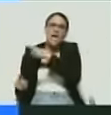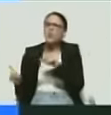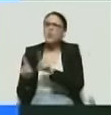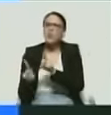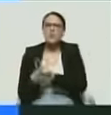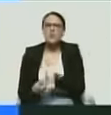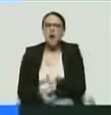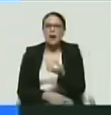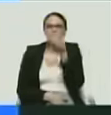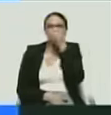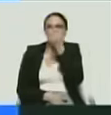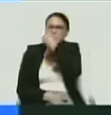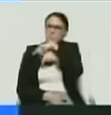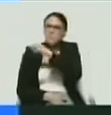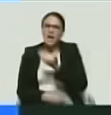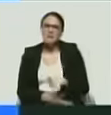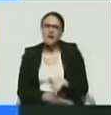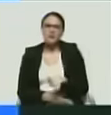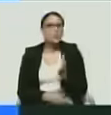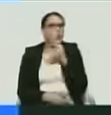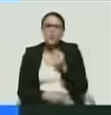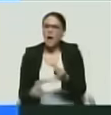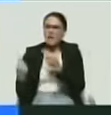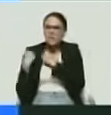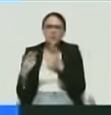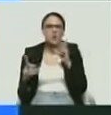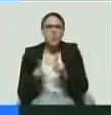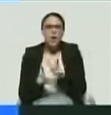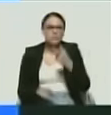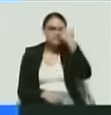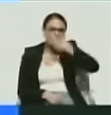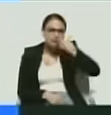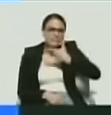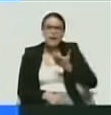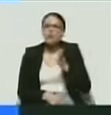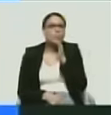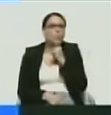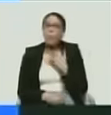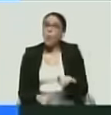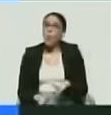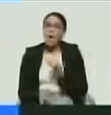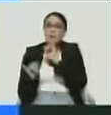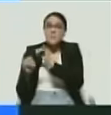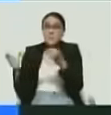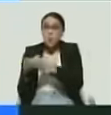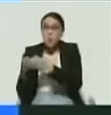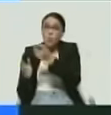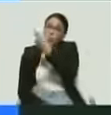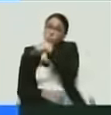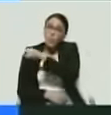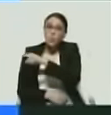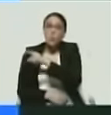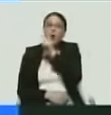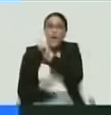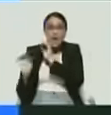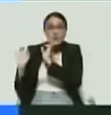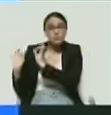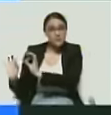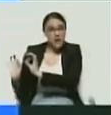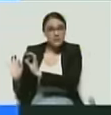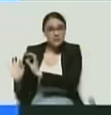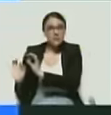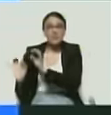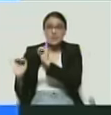o pseudo humorística en Venezuela que la oposición venezolana, esos sectores de la extrema derecha venezolana, al menos ese sector